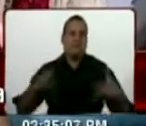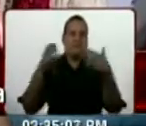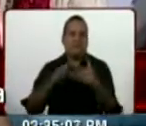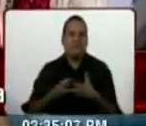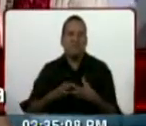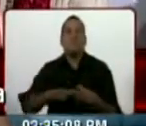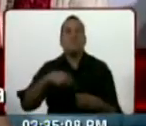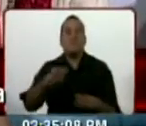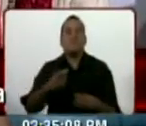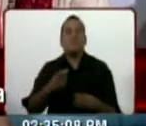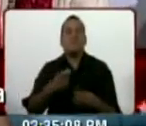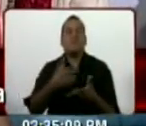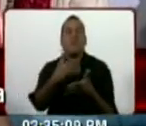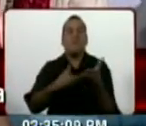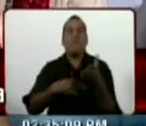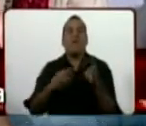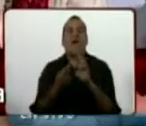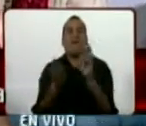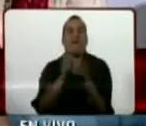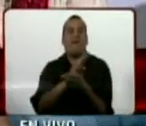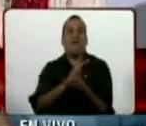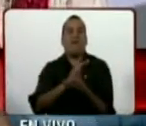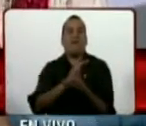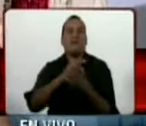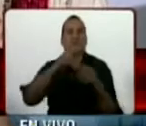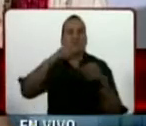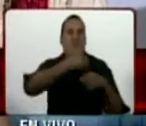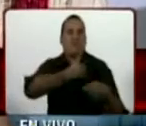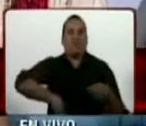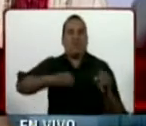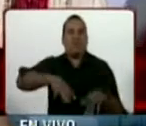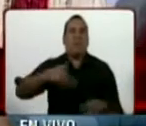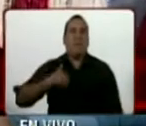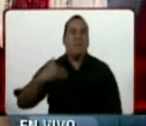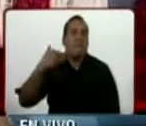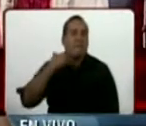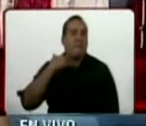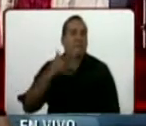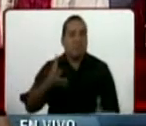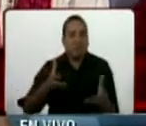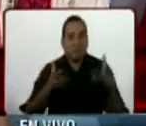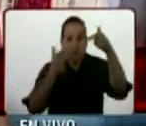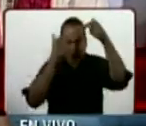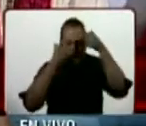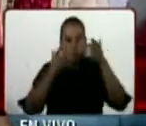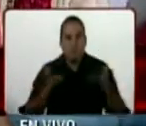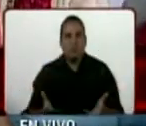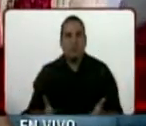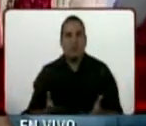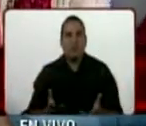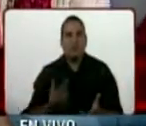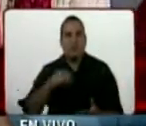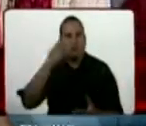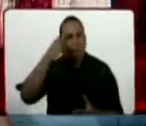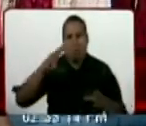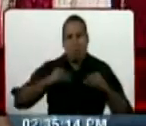referéndum revocatorio y lo perdieron ampliamente y no reconocieron, etcétera,